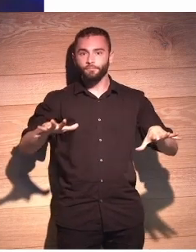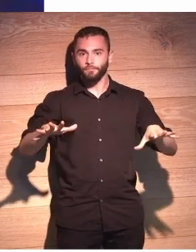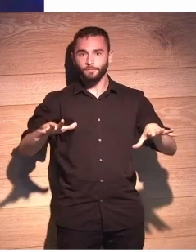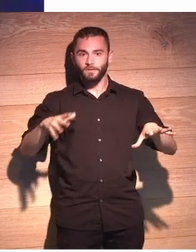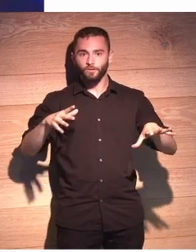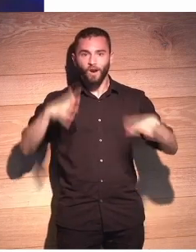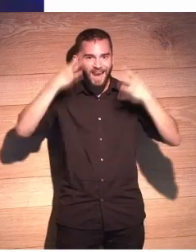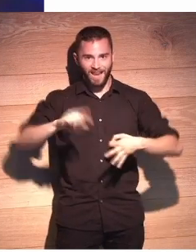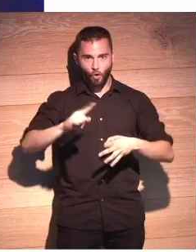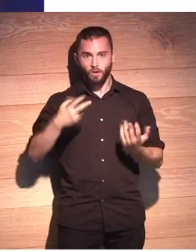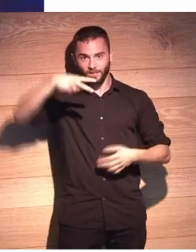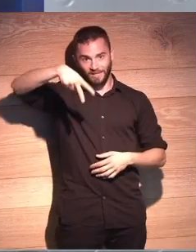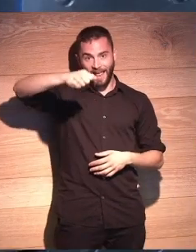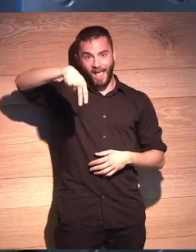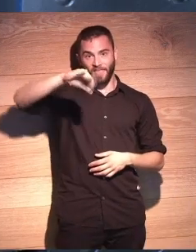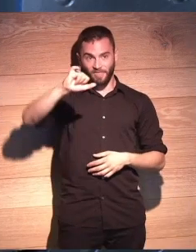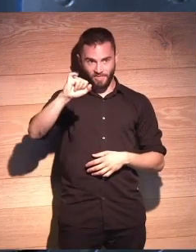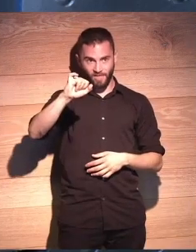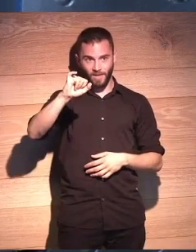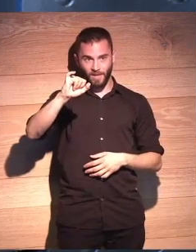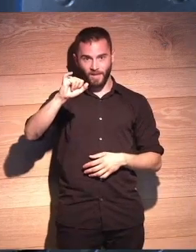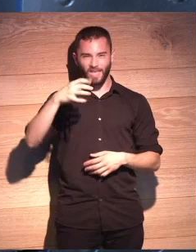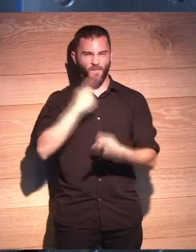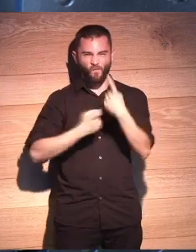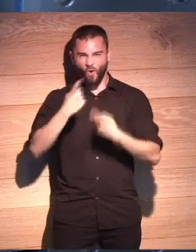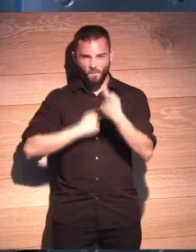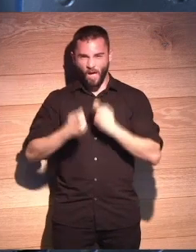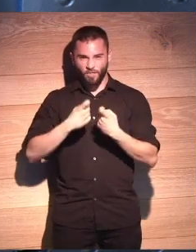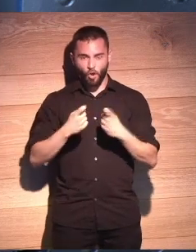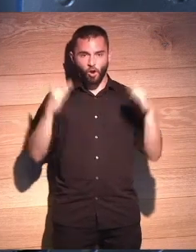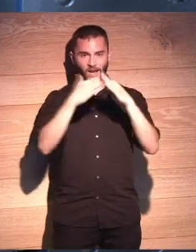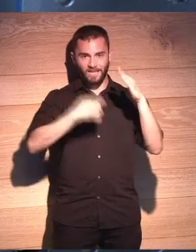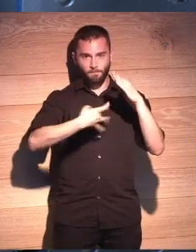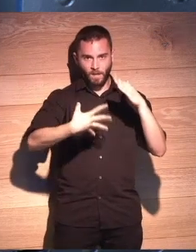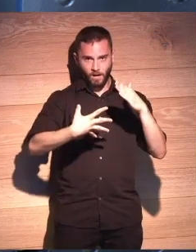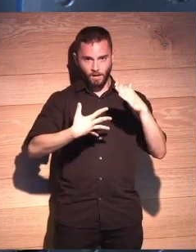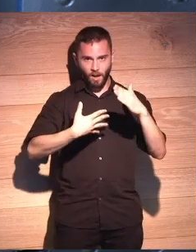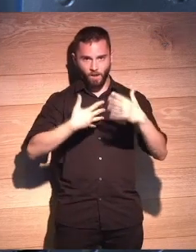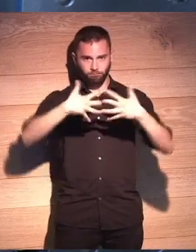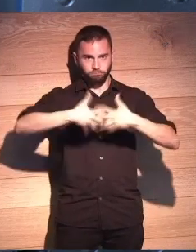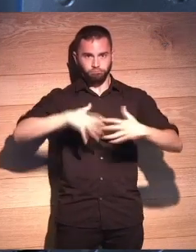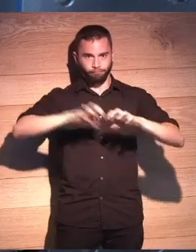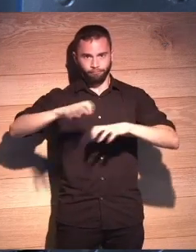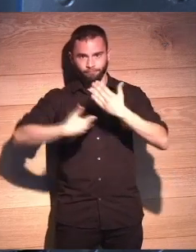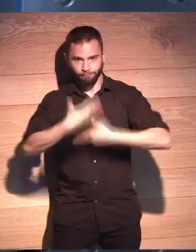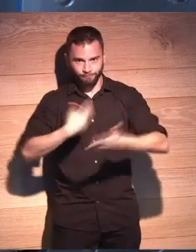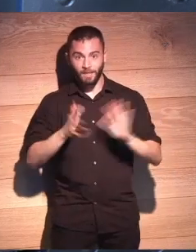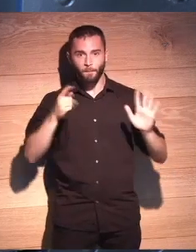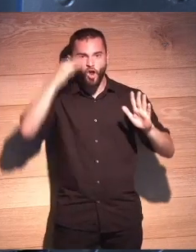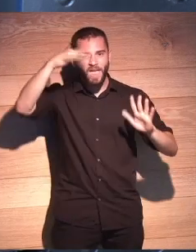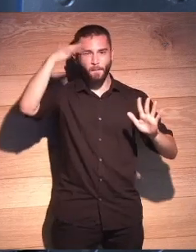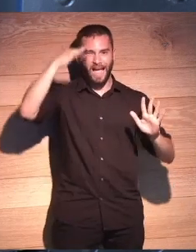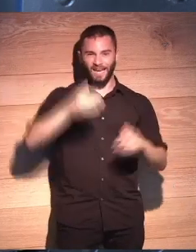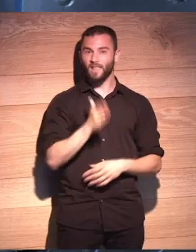si eres Nancy Pelosi, enseguida todo el armamento informativo de la Casa Blanca se pone en marcha. Pero ¿os imagináis el daño que puede hacer